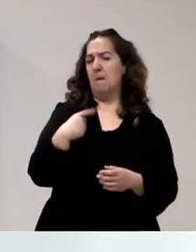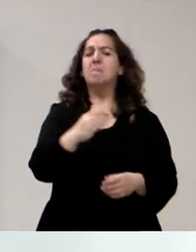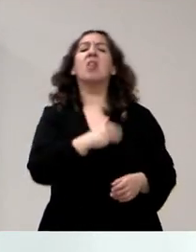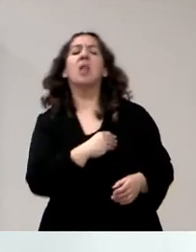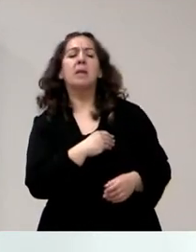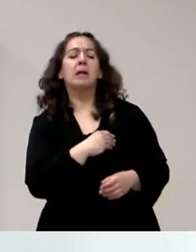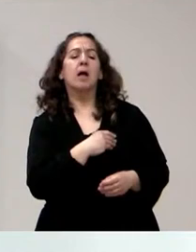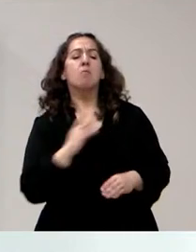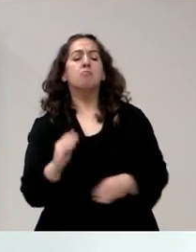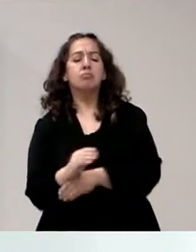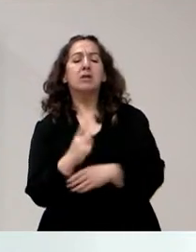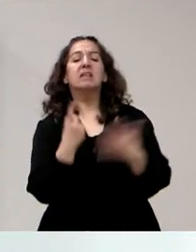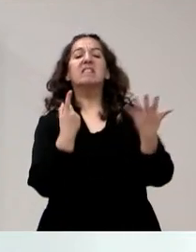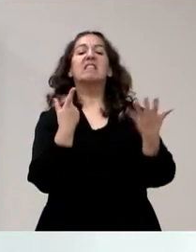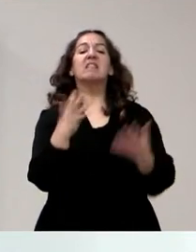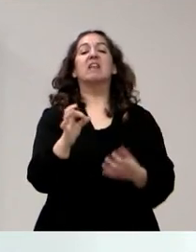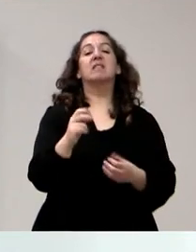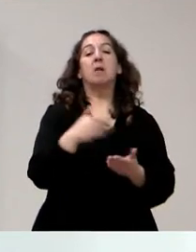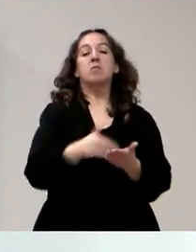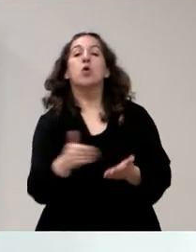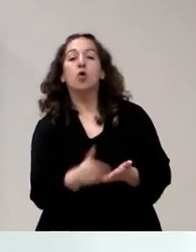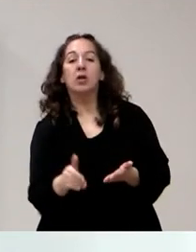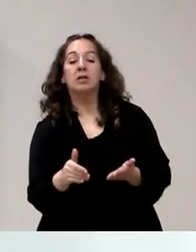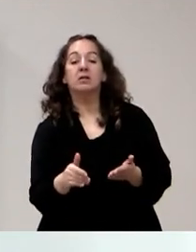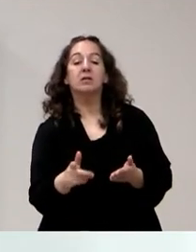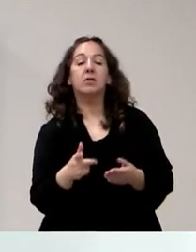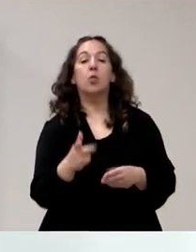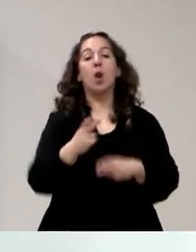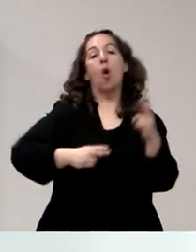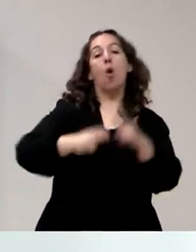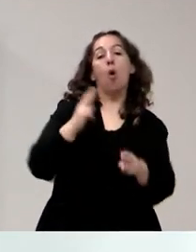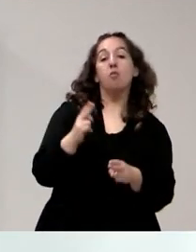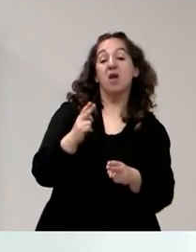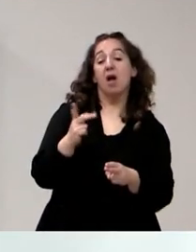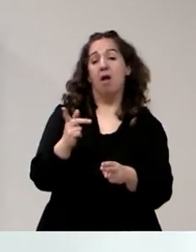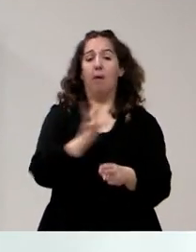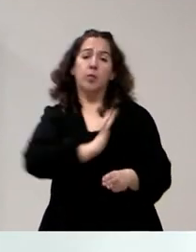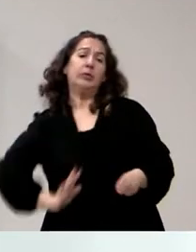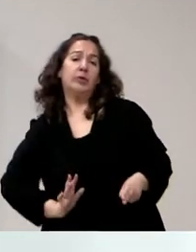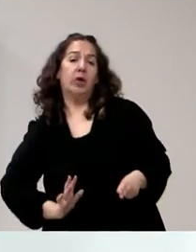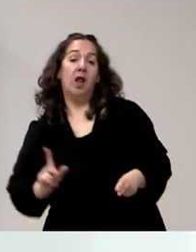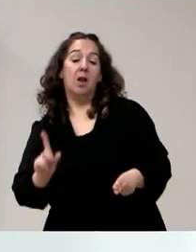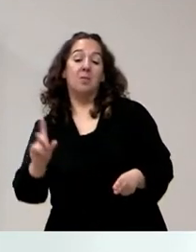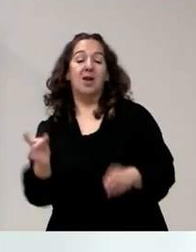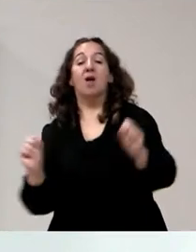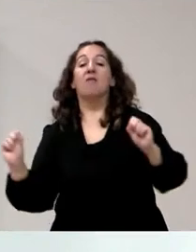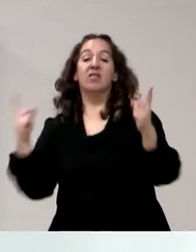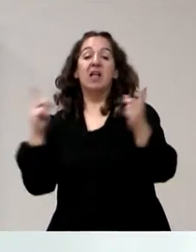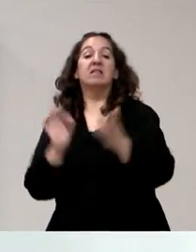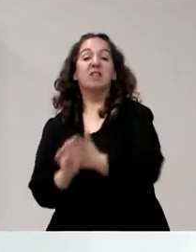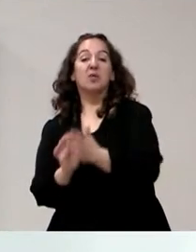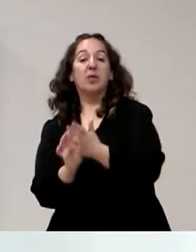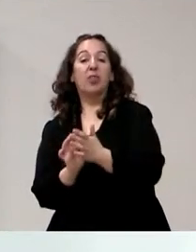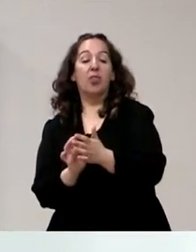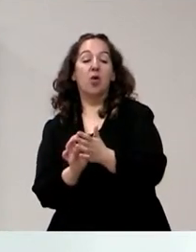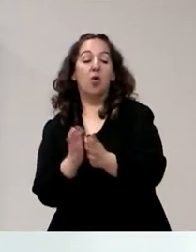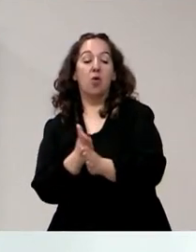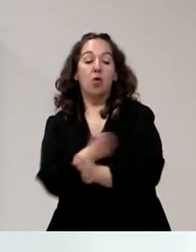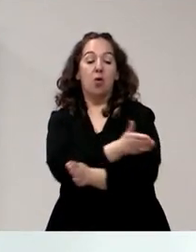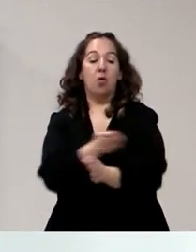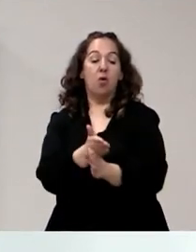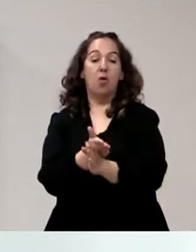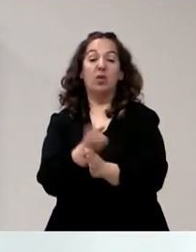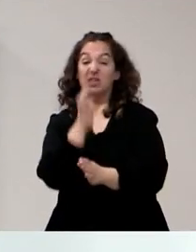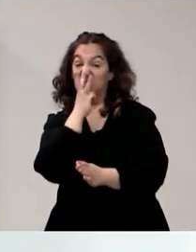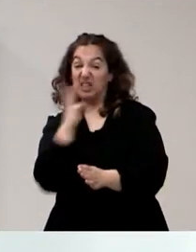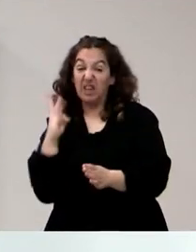la pena gastarse 60 millones y hacer una obra efímera para poner en marcha para poner en servicio la la la línea 3